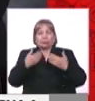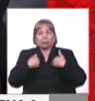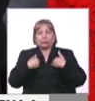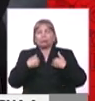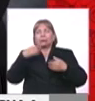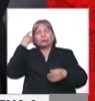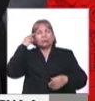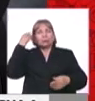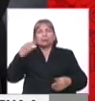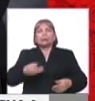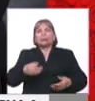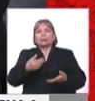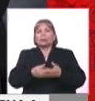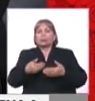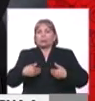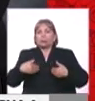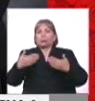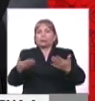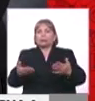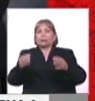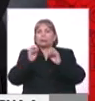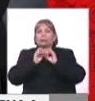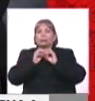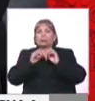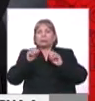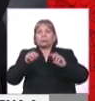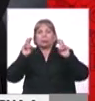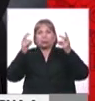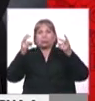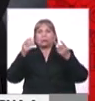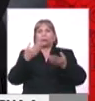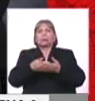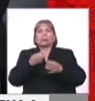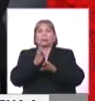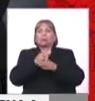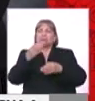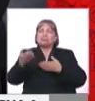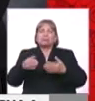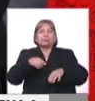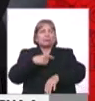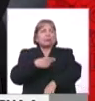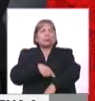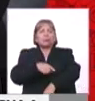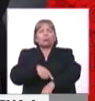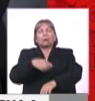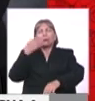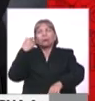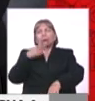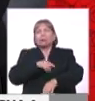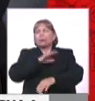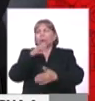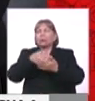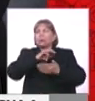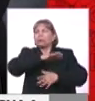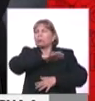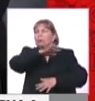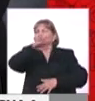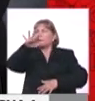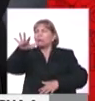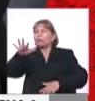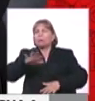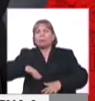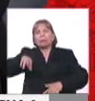y creemos que hay que darle solución a este tema de formalización, que a lo largo de todo el país es común y